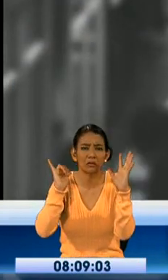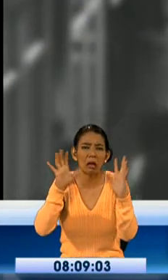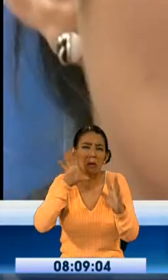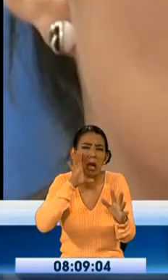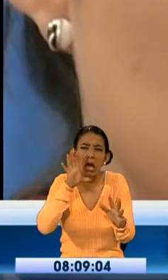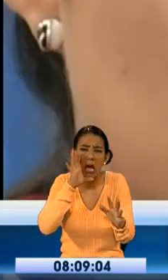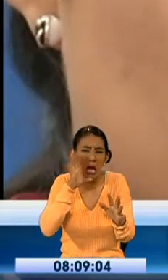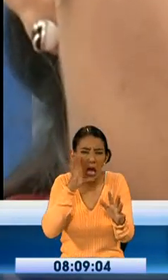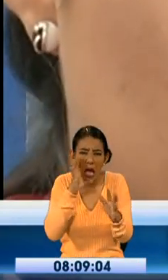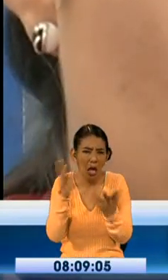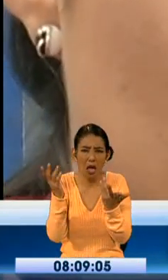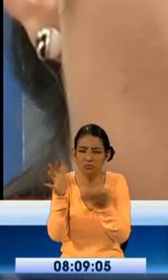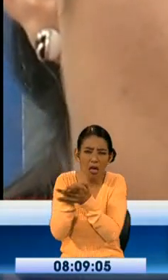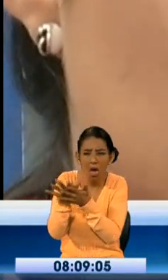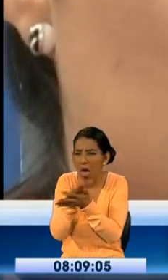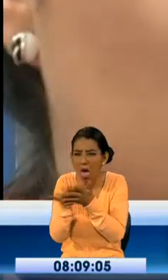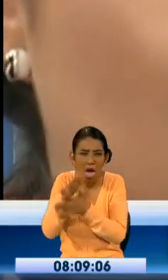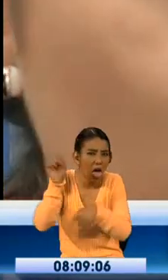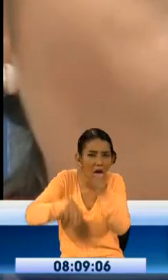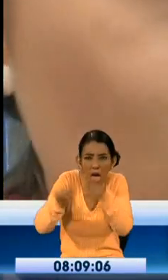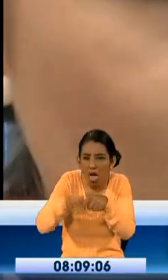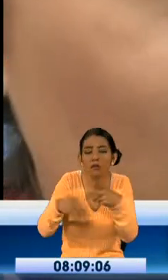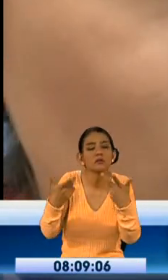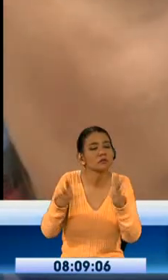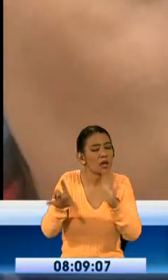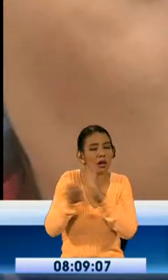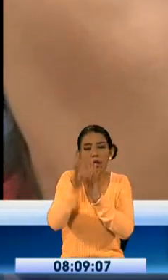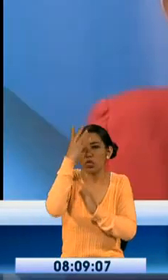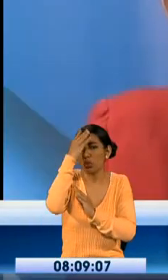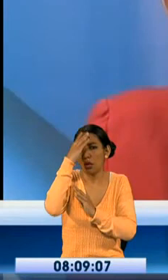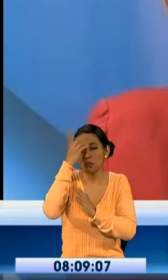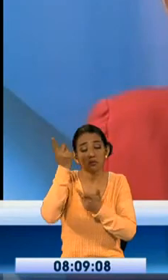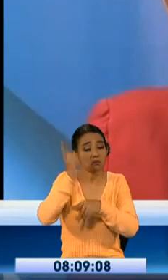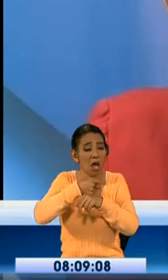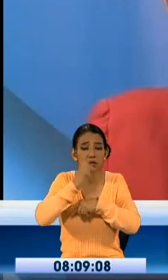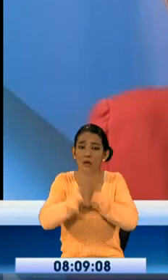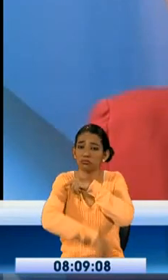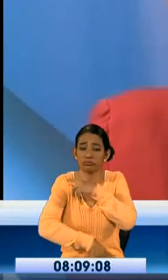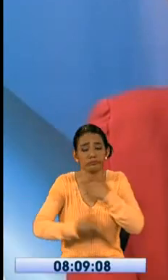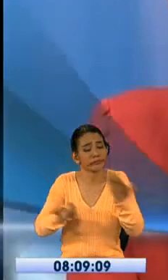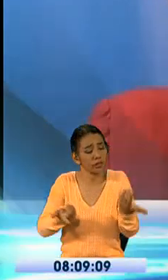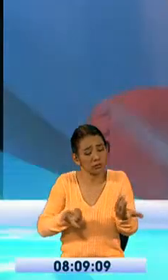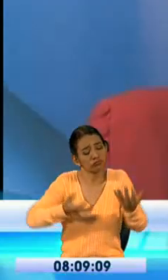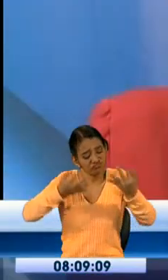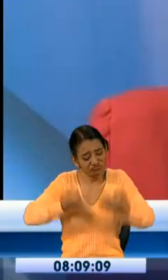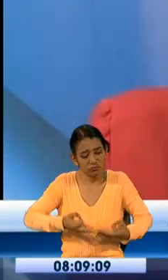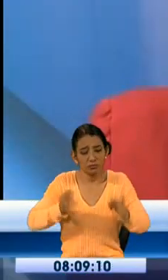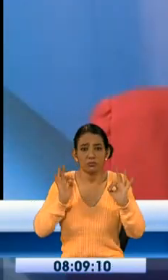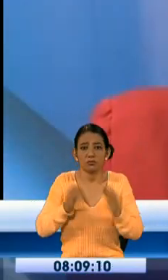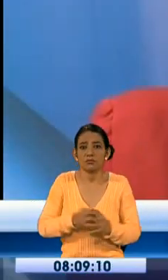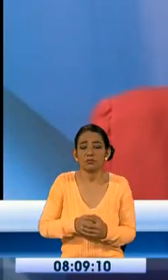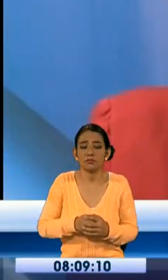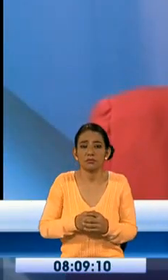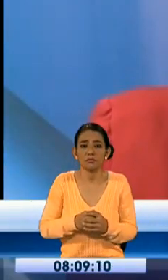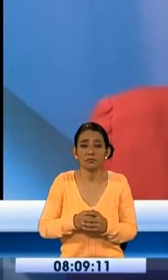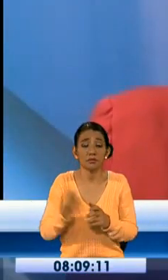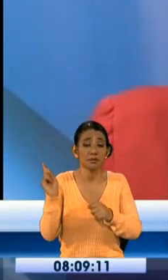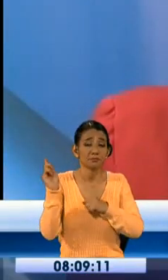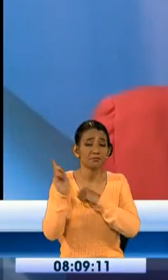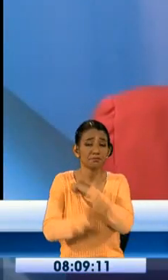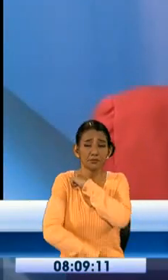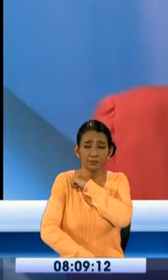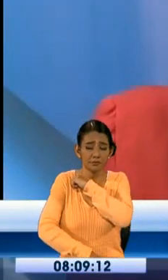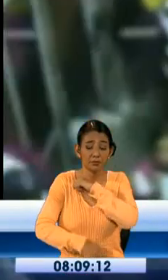se aplicarán las sanciones establecidas en la Ley de Educación. Que puede llevar como sanción máxima a una